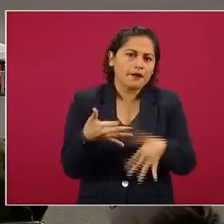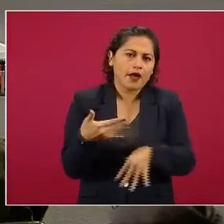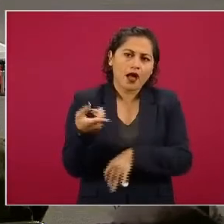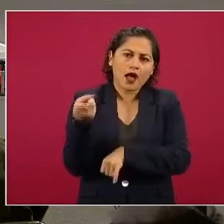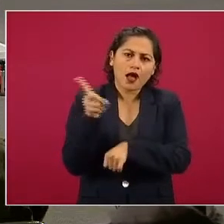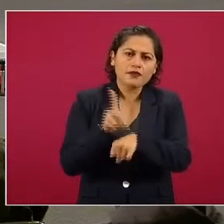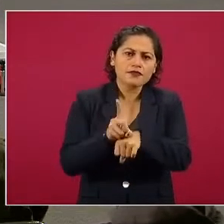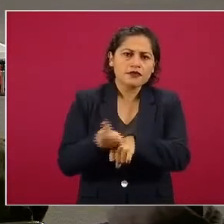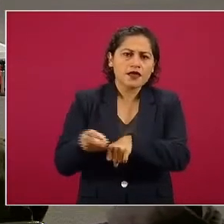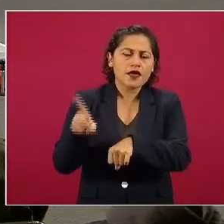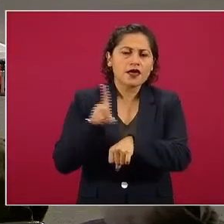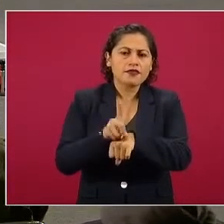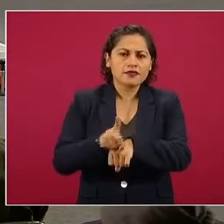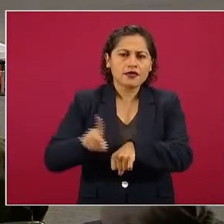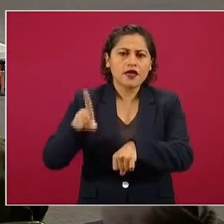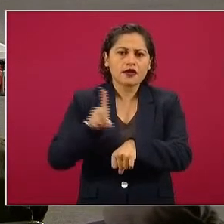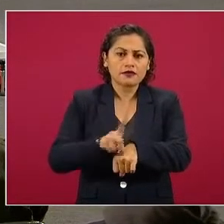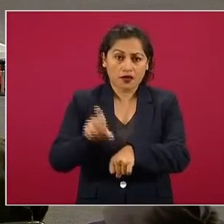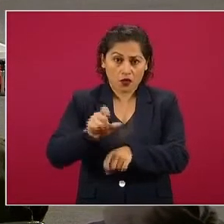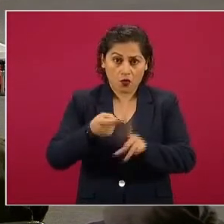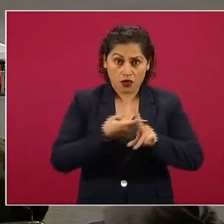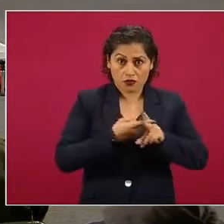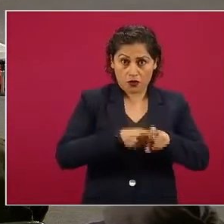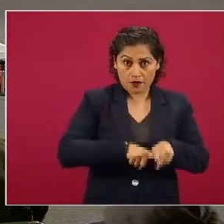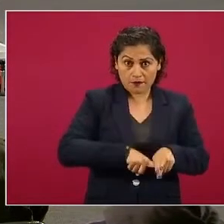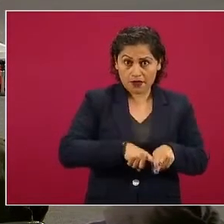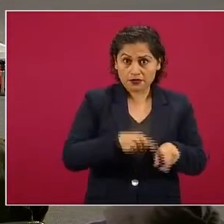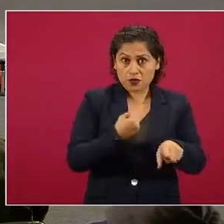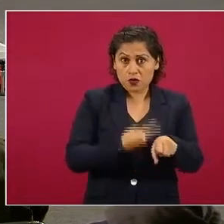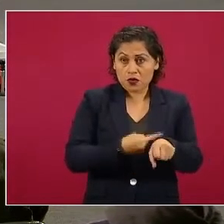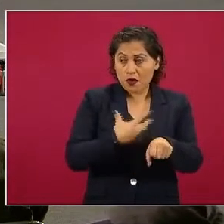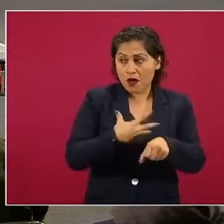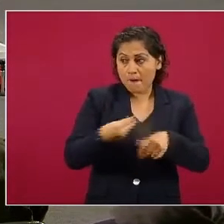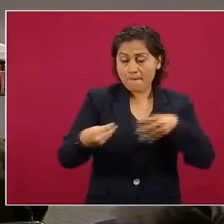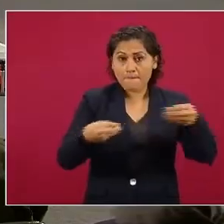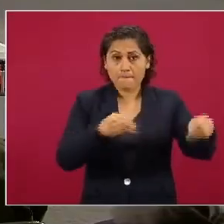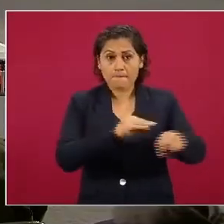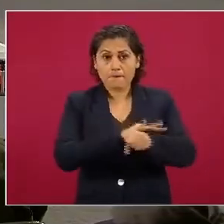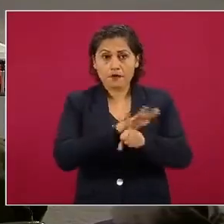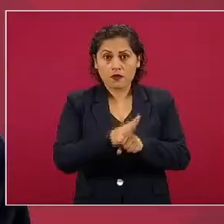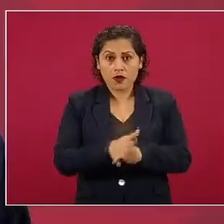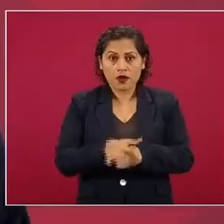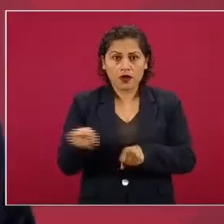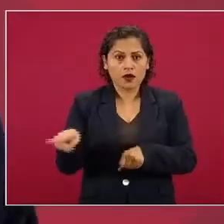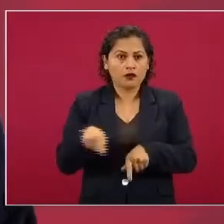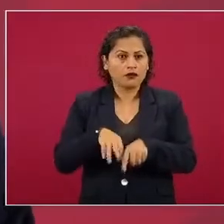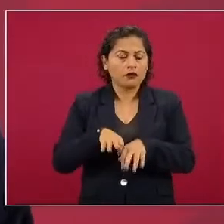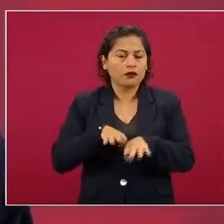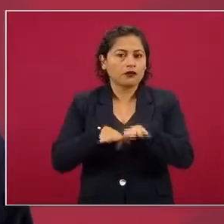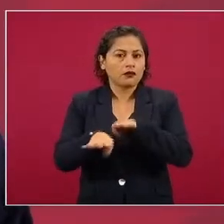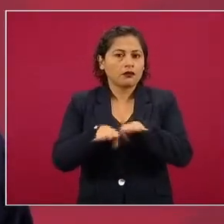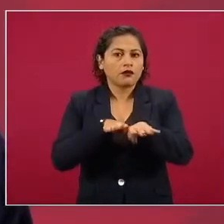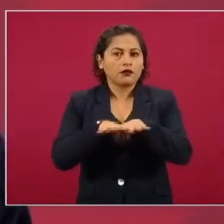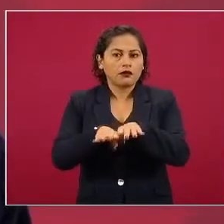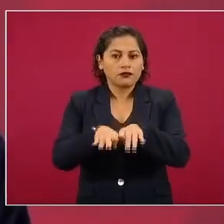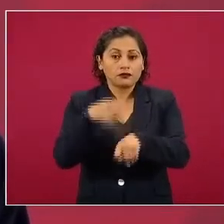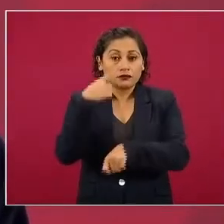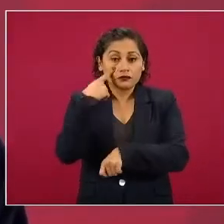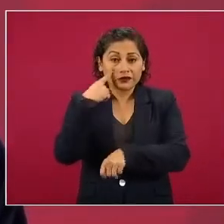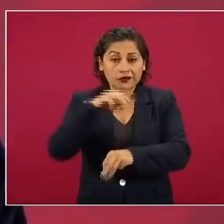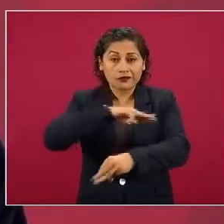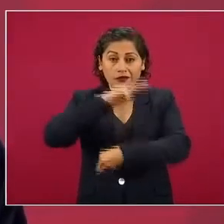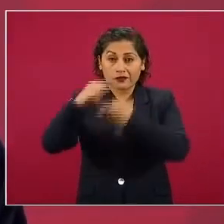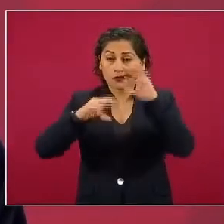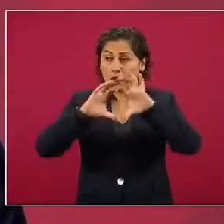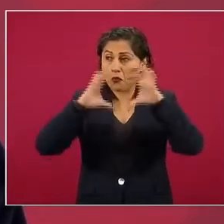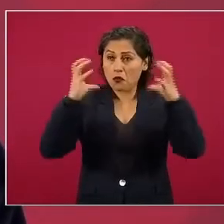desde que está la pandemia. En ningún lugar del mundo se ha informado tanto